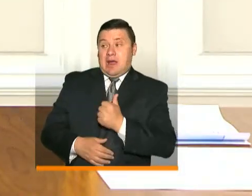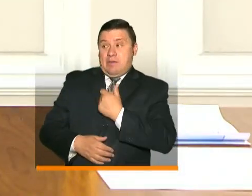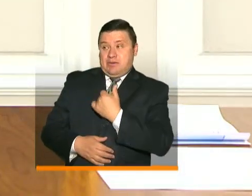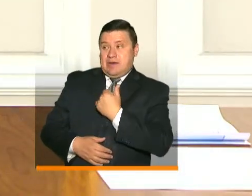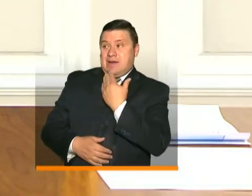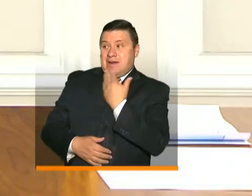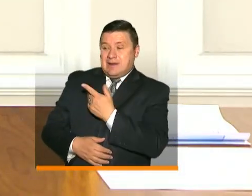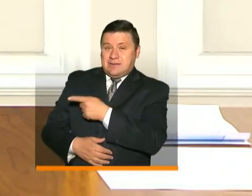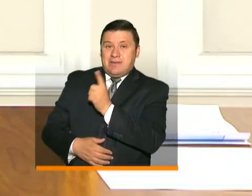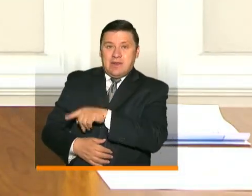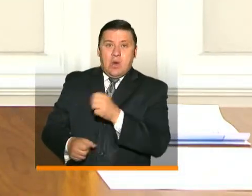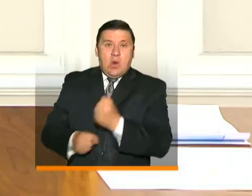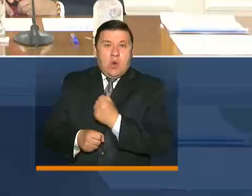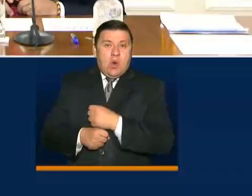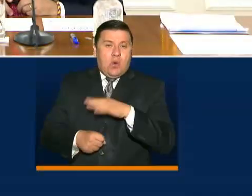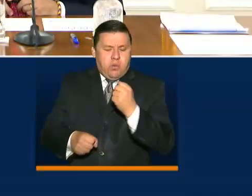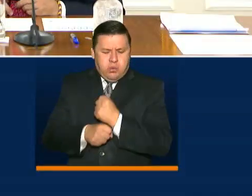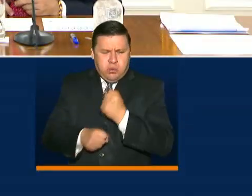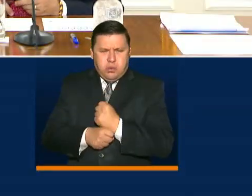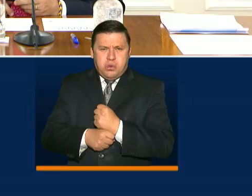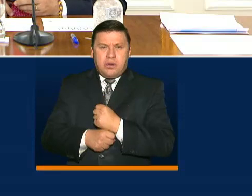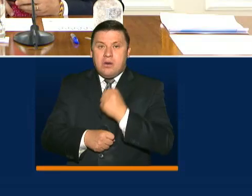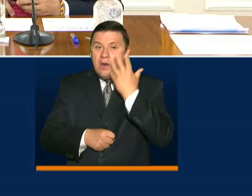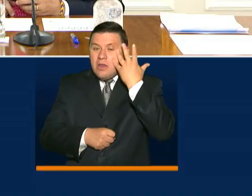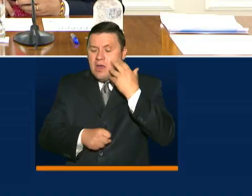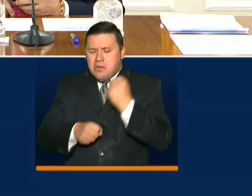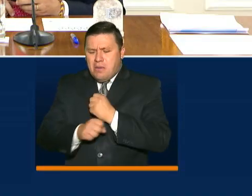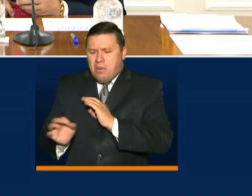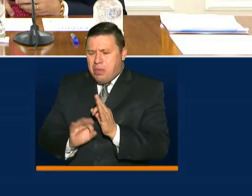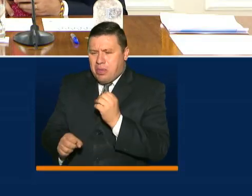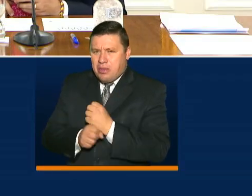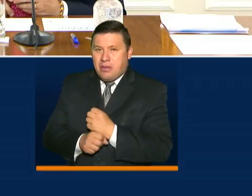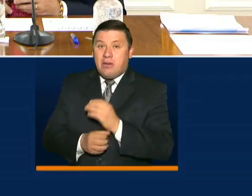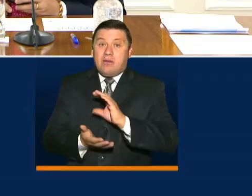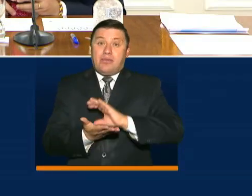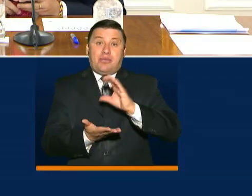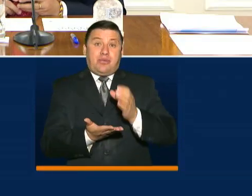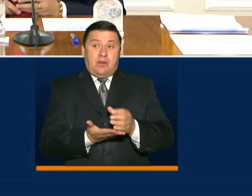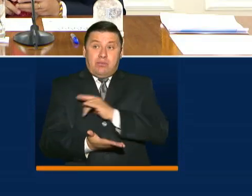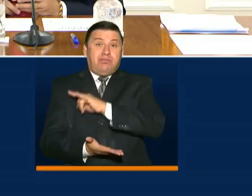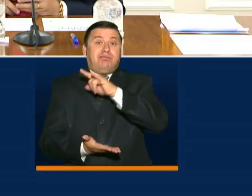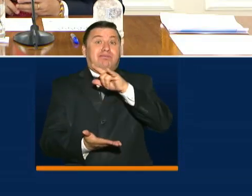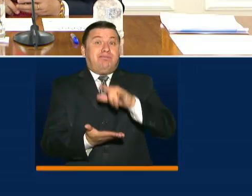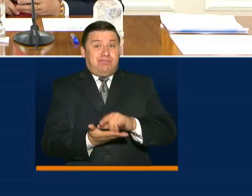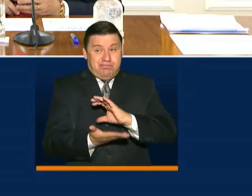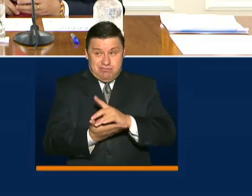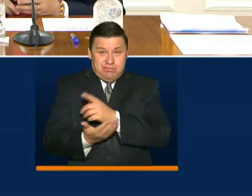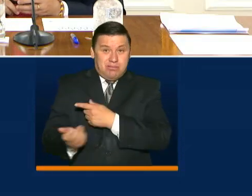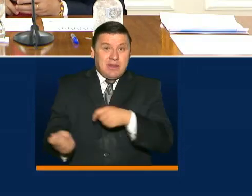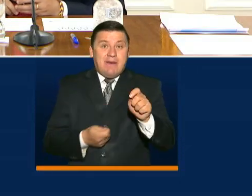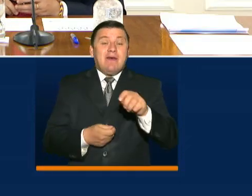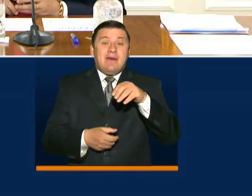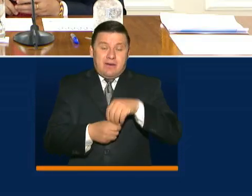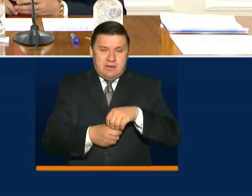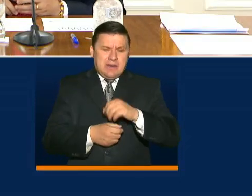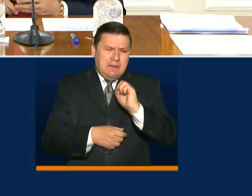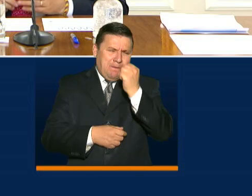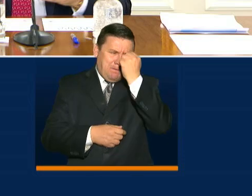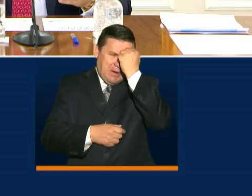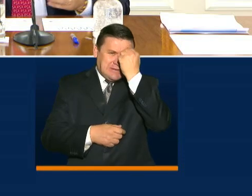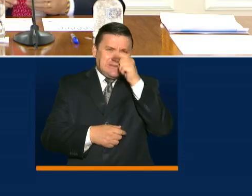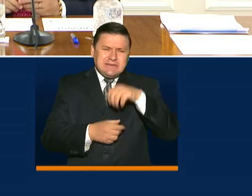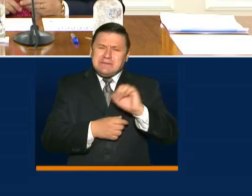y reconocerle ese trabajo que usted ha adelantado en los últimos días en Tumaco, donde usted estuvo llevando también uno de los primeros contingentes